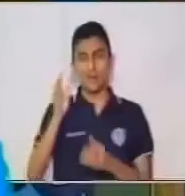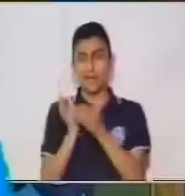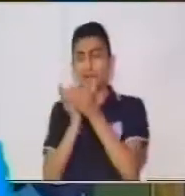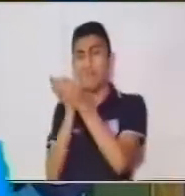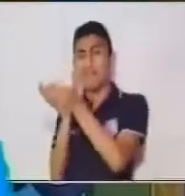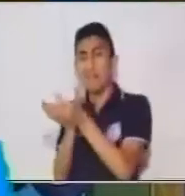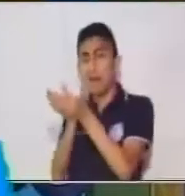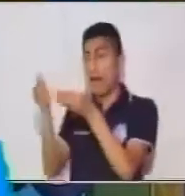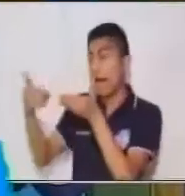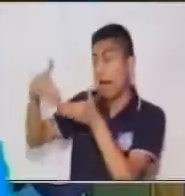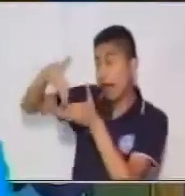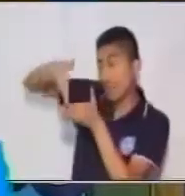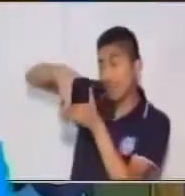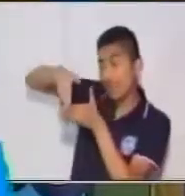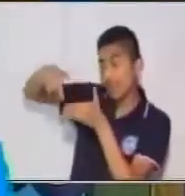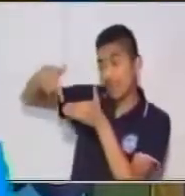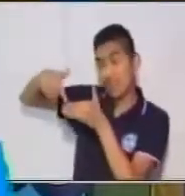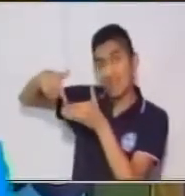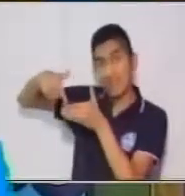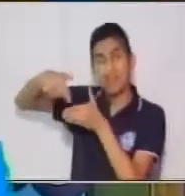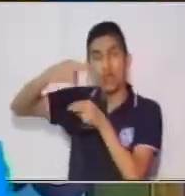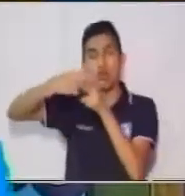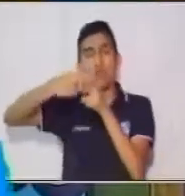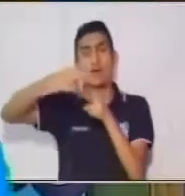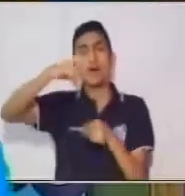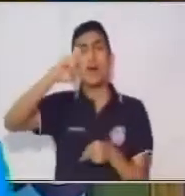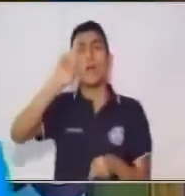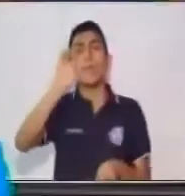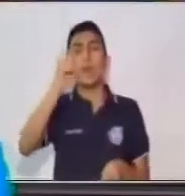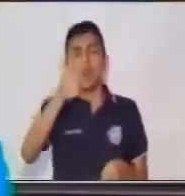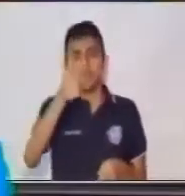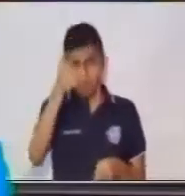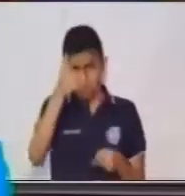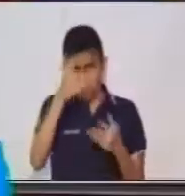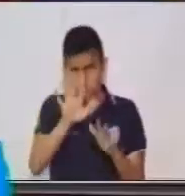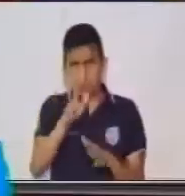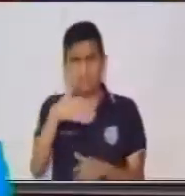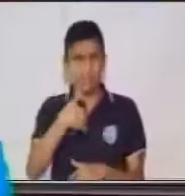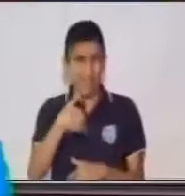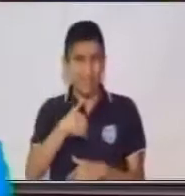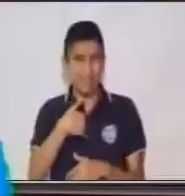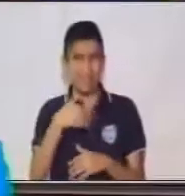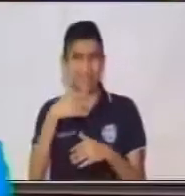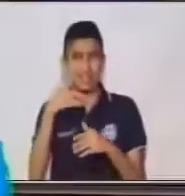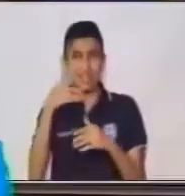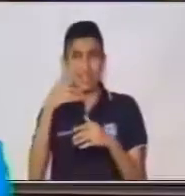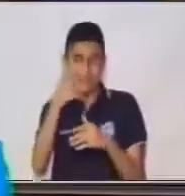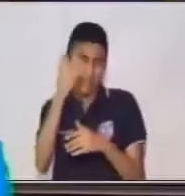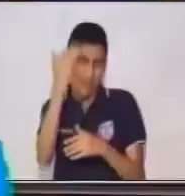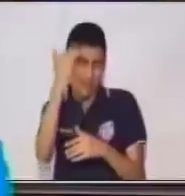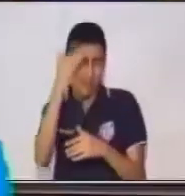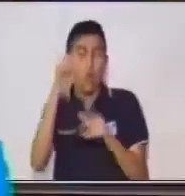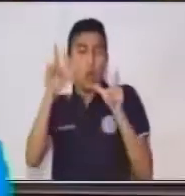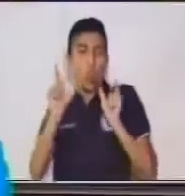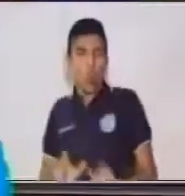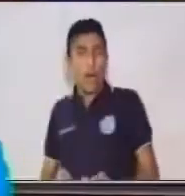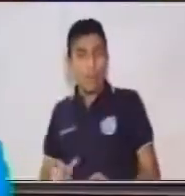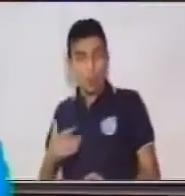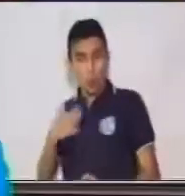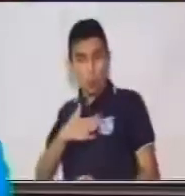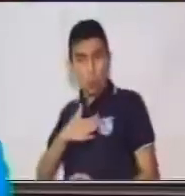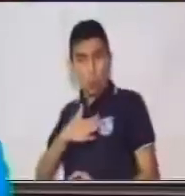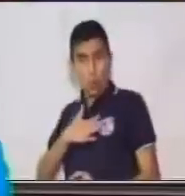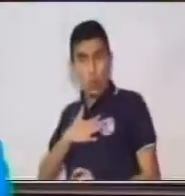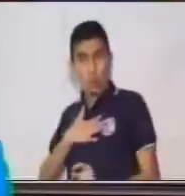proa. Excelente. Ahora vamos a ver que así como nosotros tenemos una parte de adelante y una parte de atrás, también